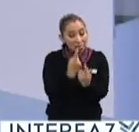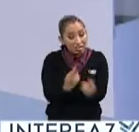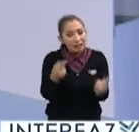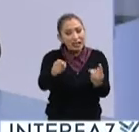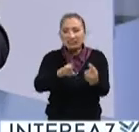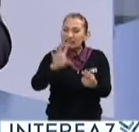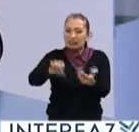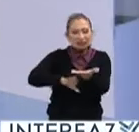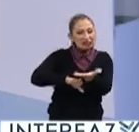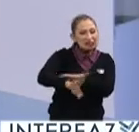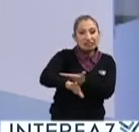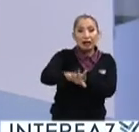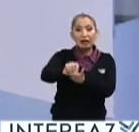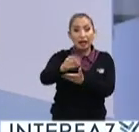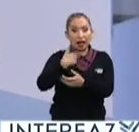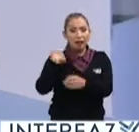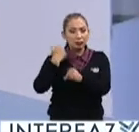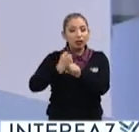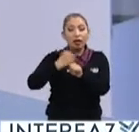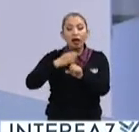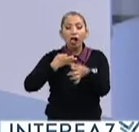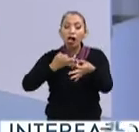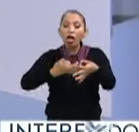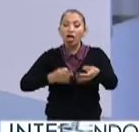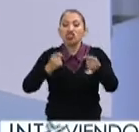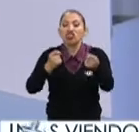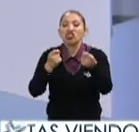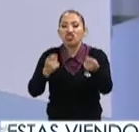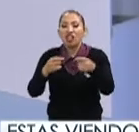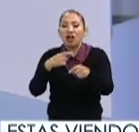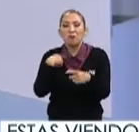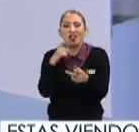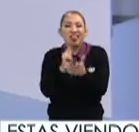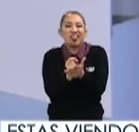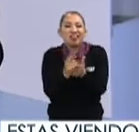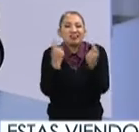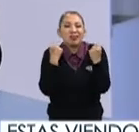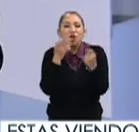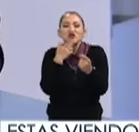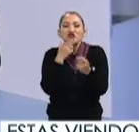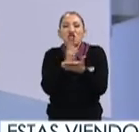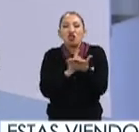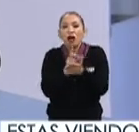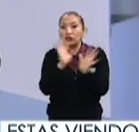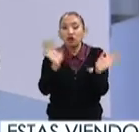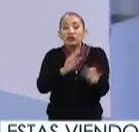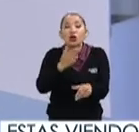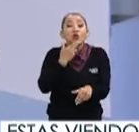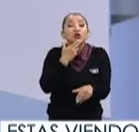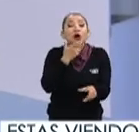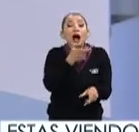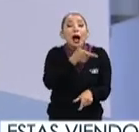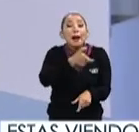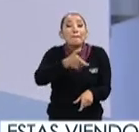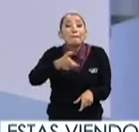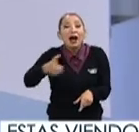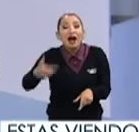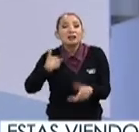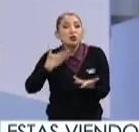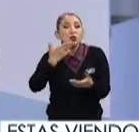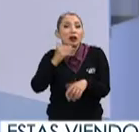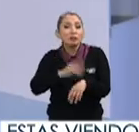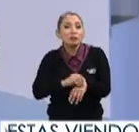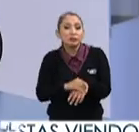se alejen no solamente de las prácticas de ilegalidad o del consumo de drogas, sino del uso de armas